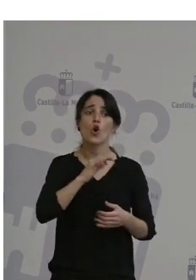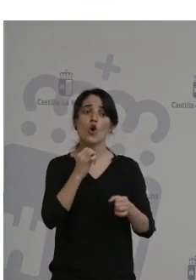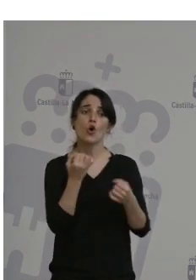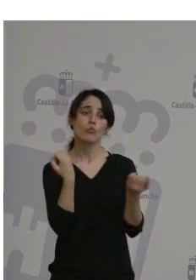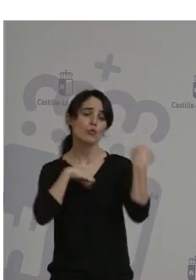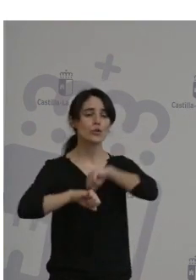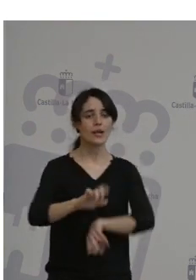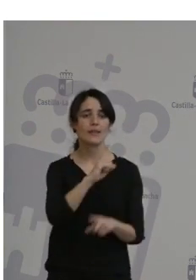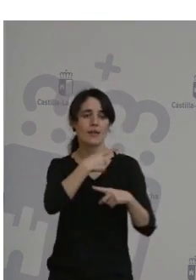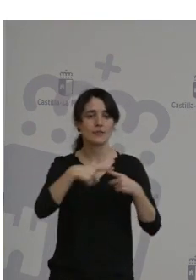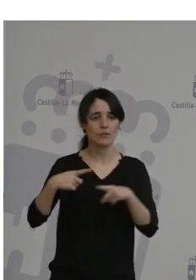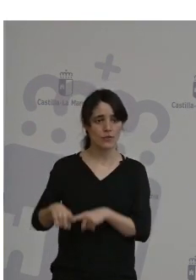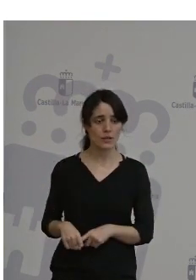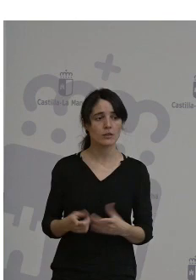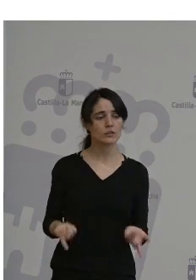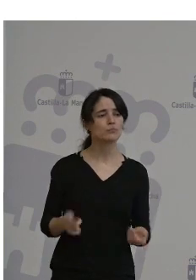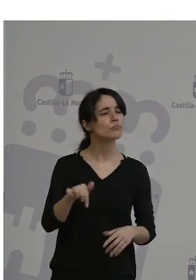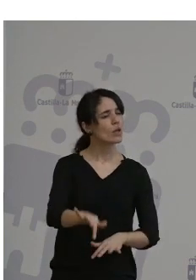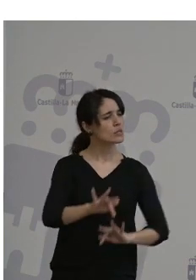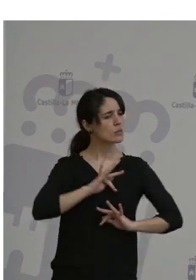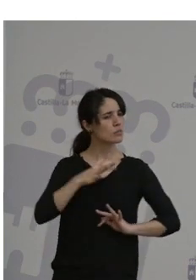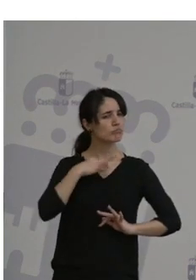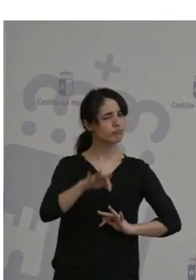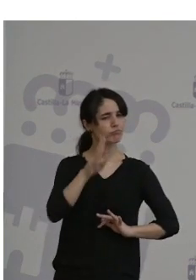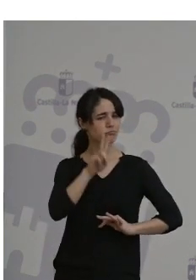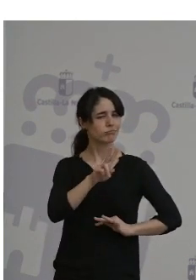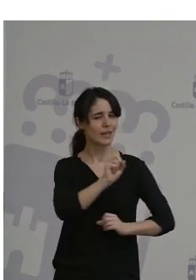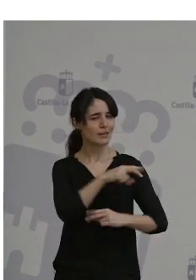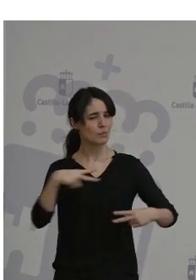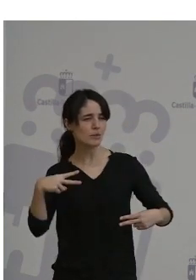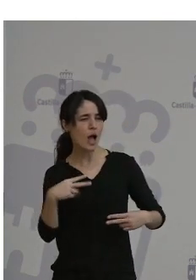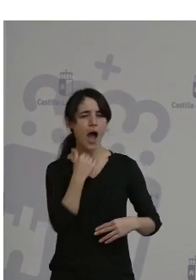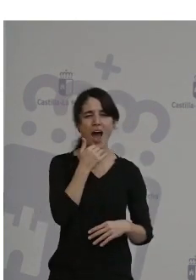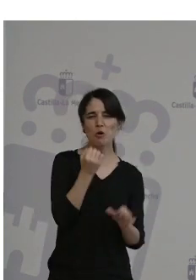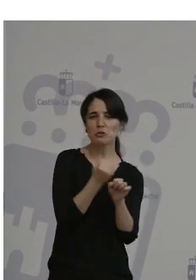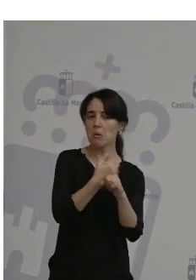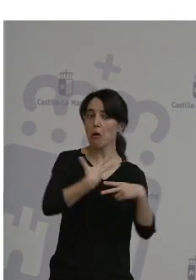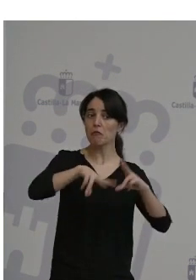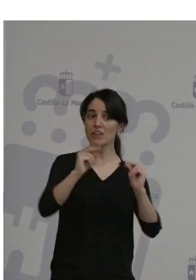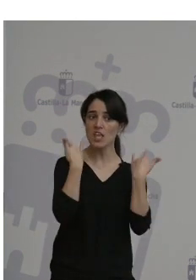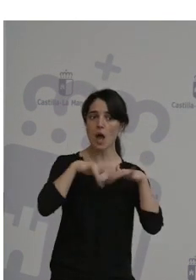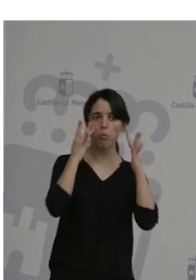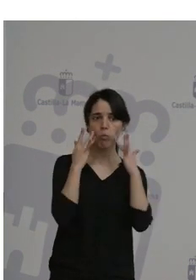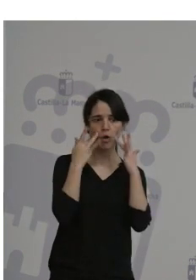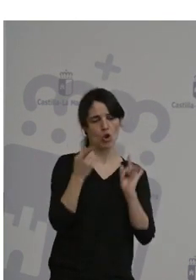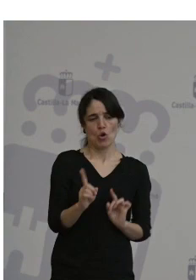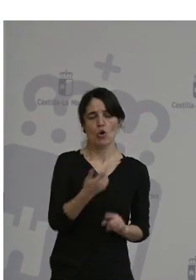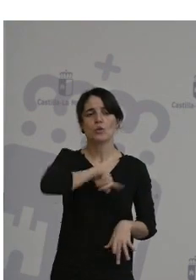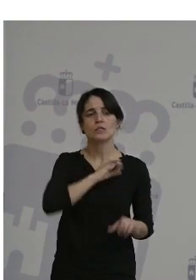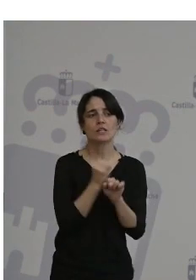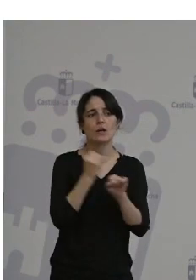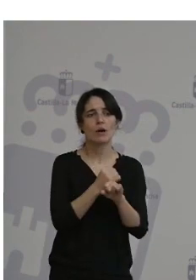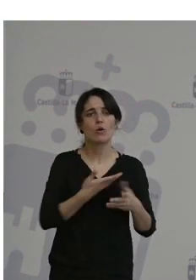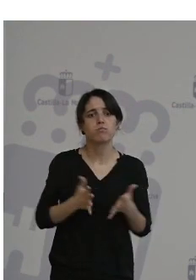premio no podemos interpretarlo como el reconocimiento a un trabajo finalizado puesto que nuestra tarea en favor de la plena